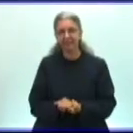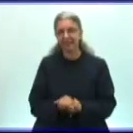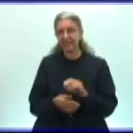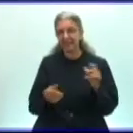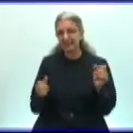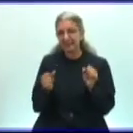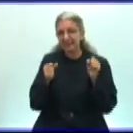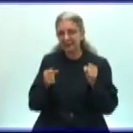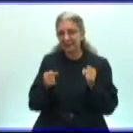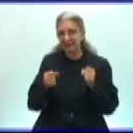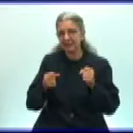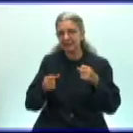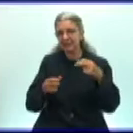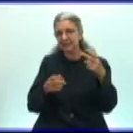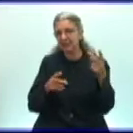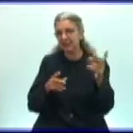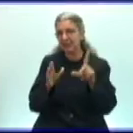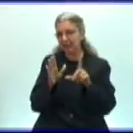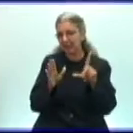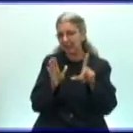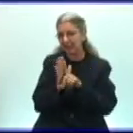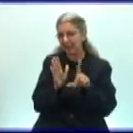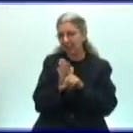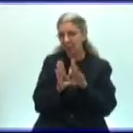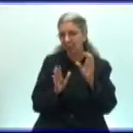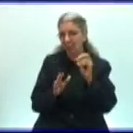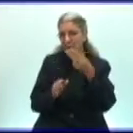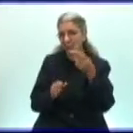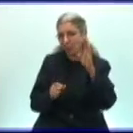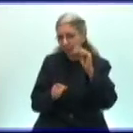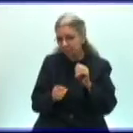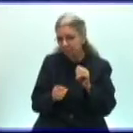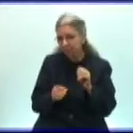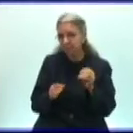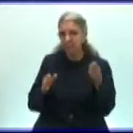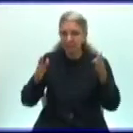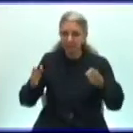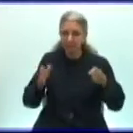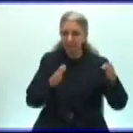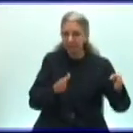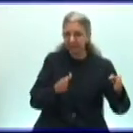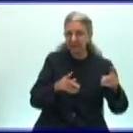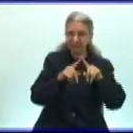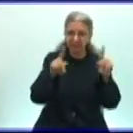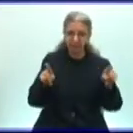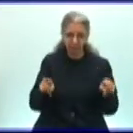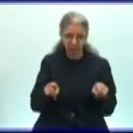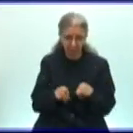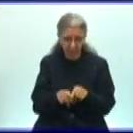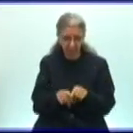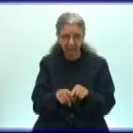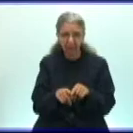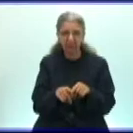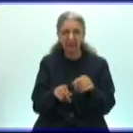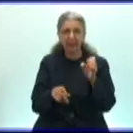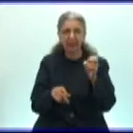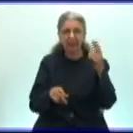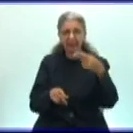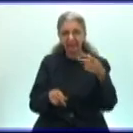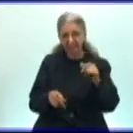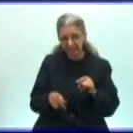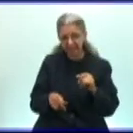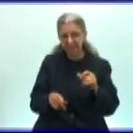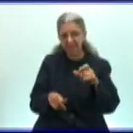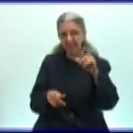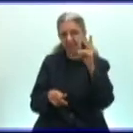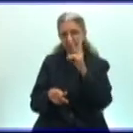Resistencia eléctrica, ley de Ohm para una porción de circuito. Y se estarán auxiliando del epígrafe 2.33 de